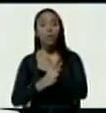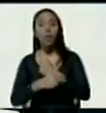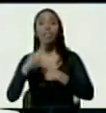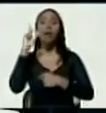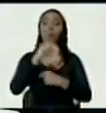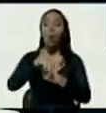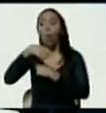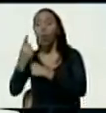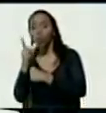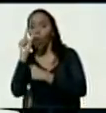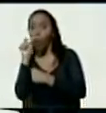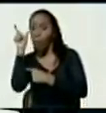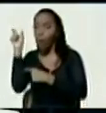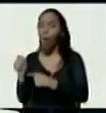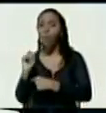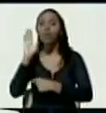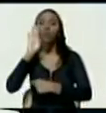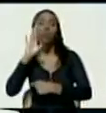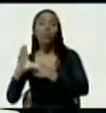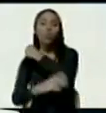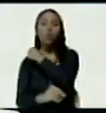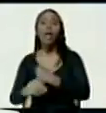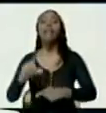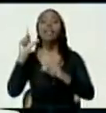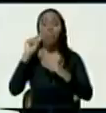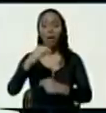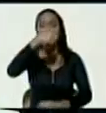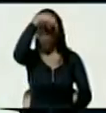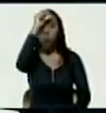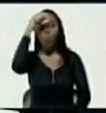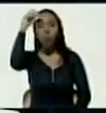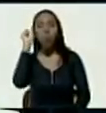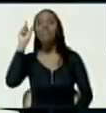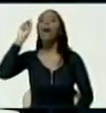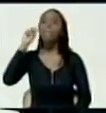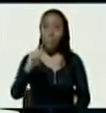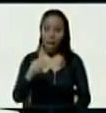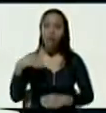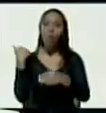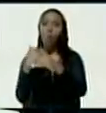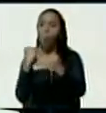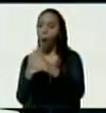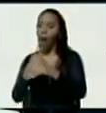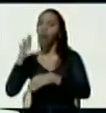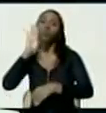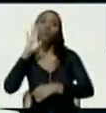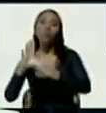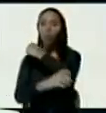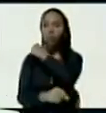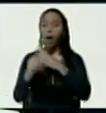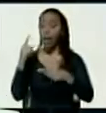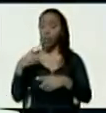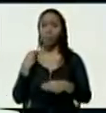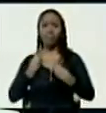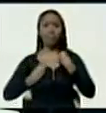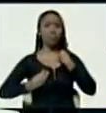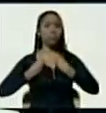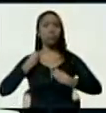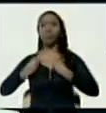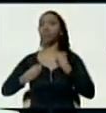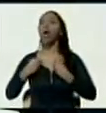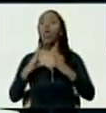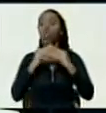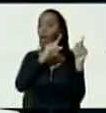Vecchio, le está diciendo corrupto a Julio Borges, y después le dice, no os preocupan quiénes son todas